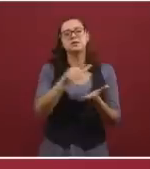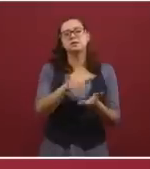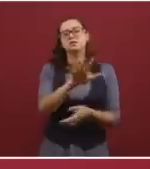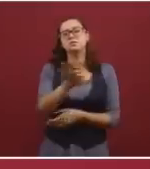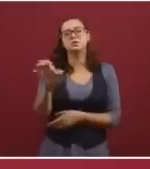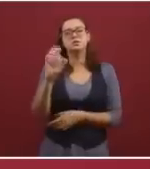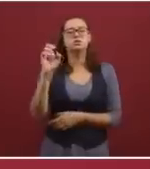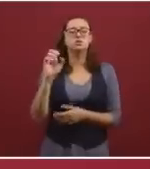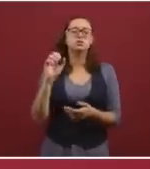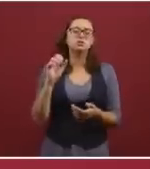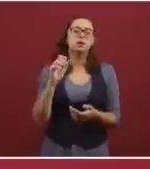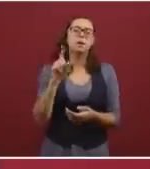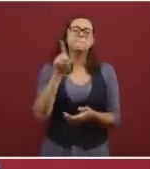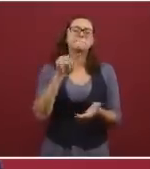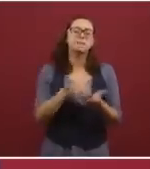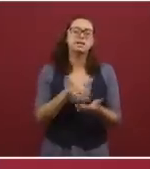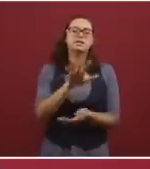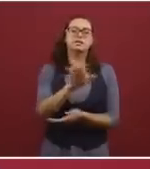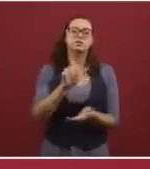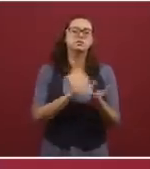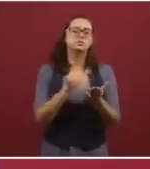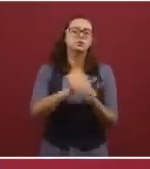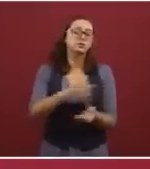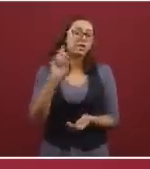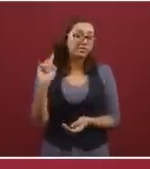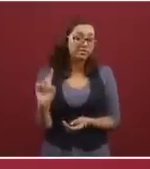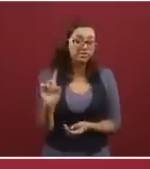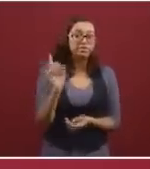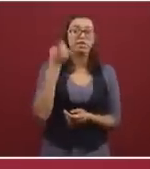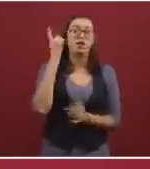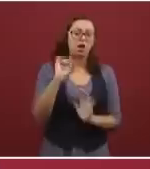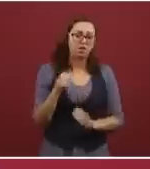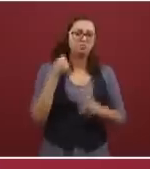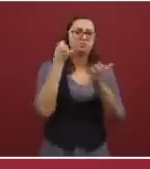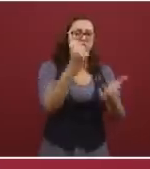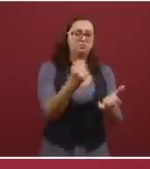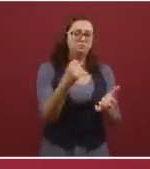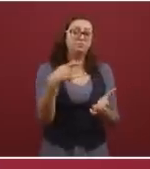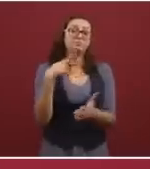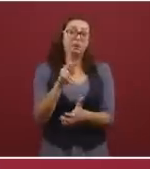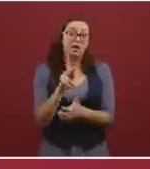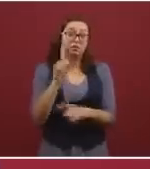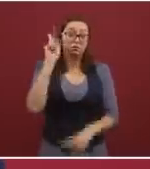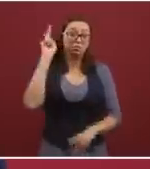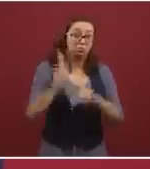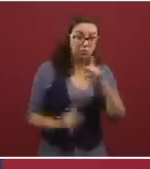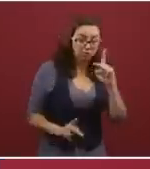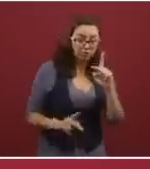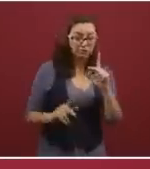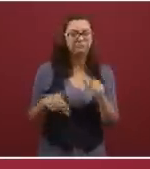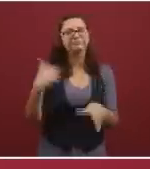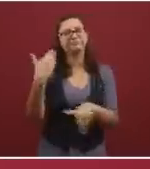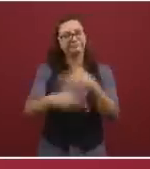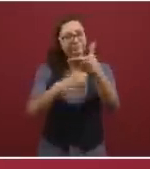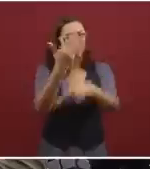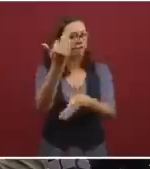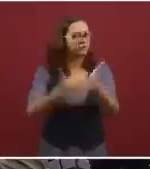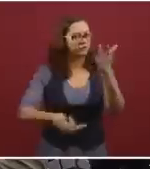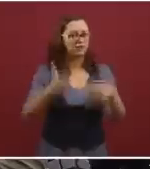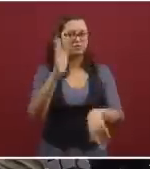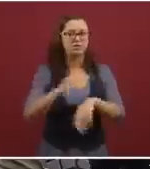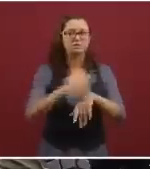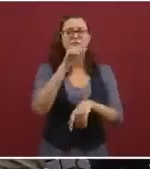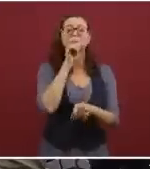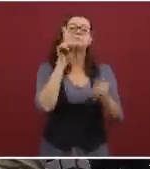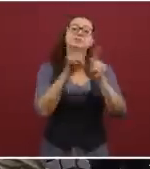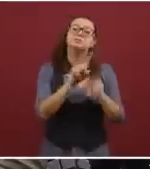de dólares, pero faltan otro tanto o más. Lo mismo ocurre en el caso de La